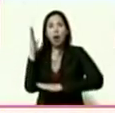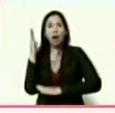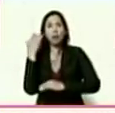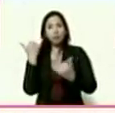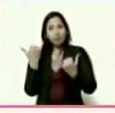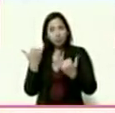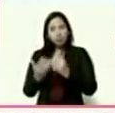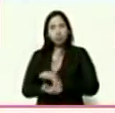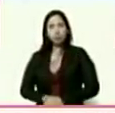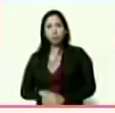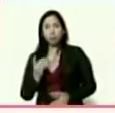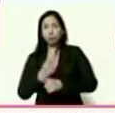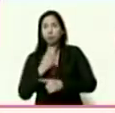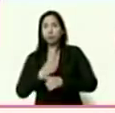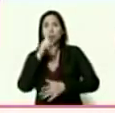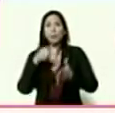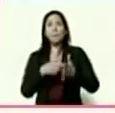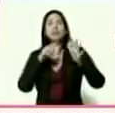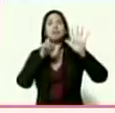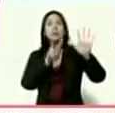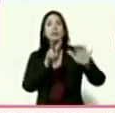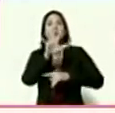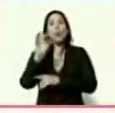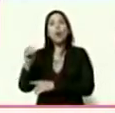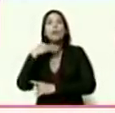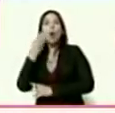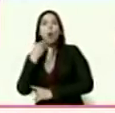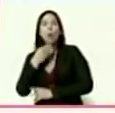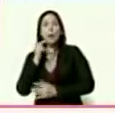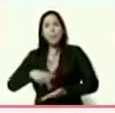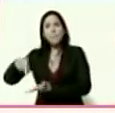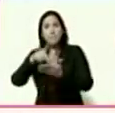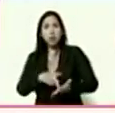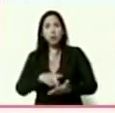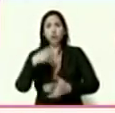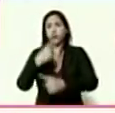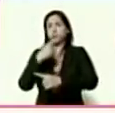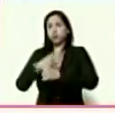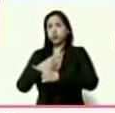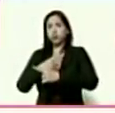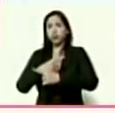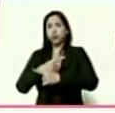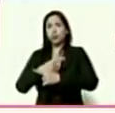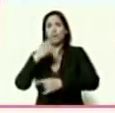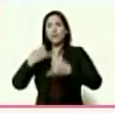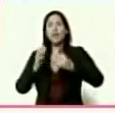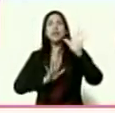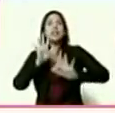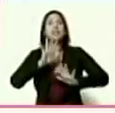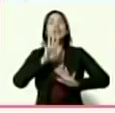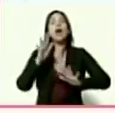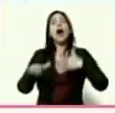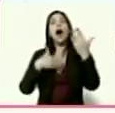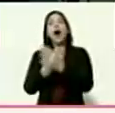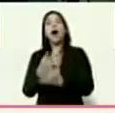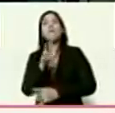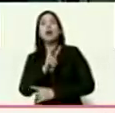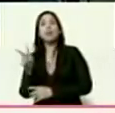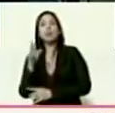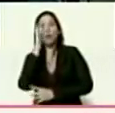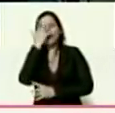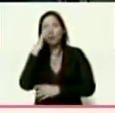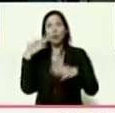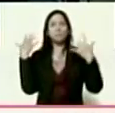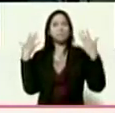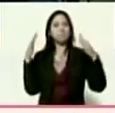momento 1.750 jóvenes participando en la fase final del 15 al 22 de febrero.